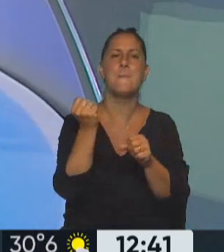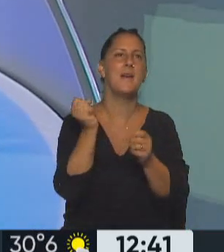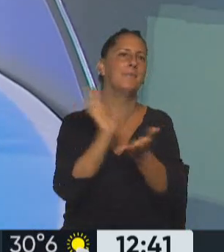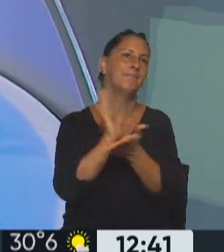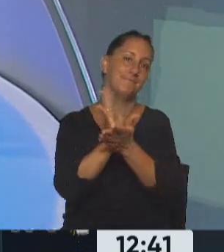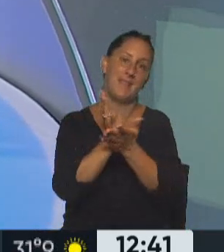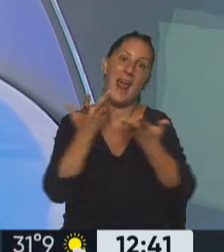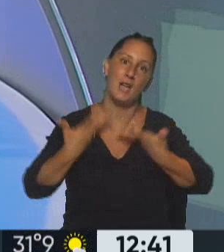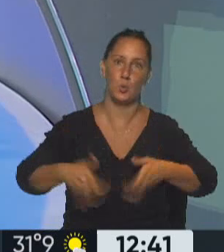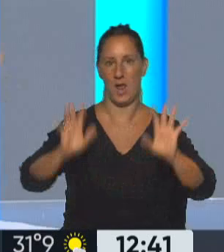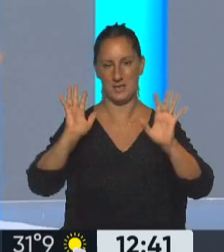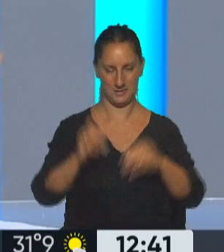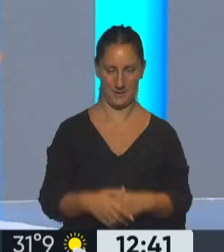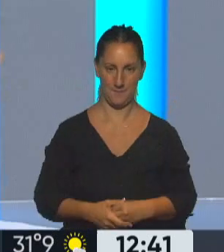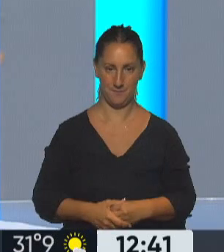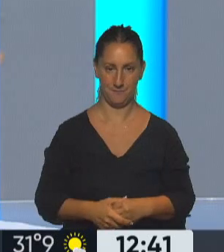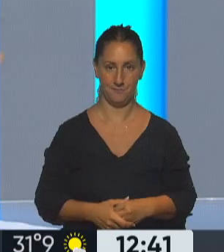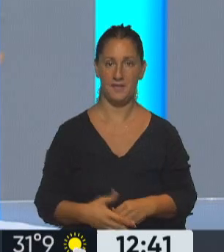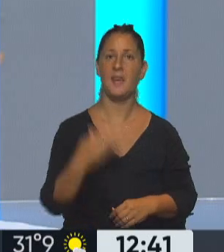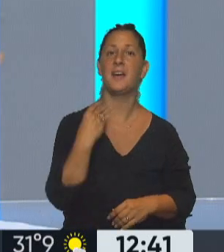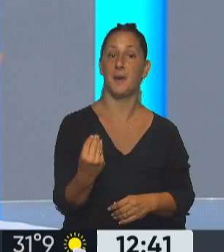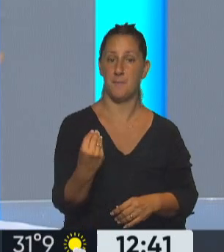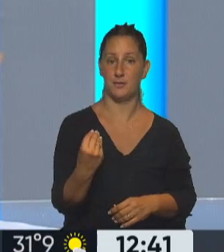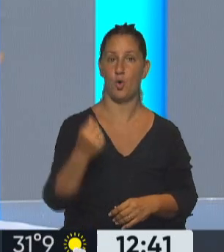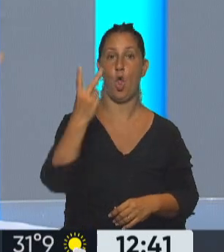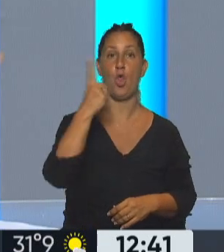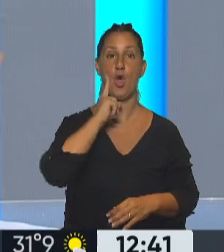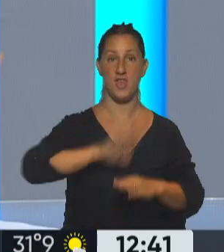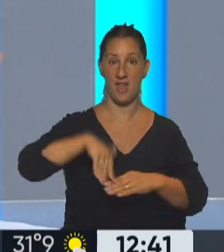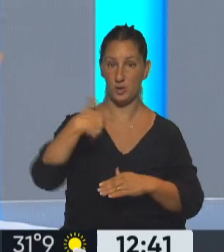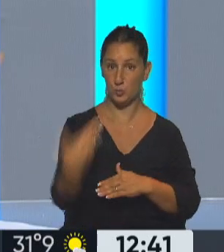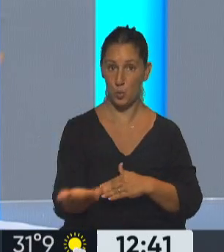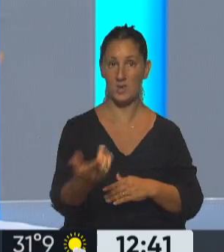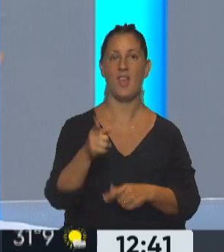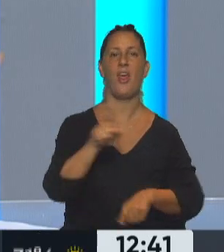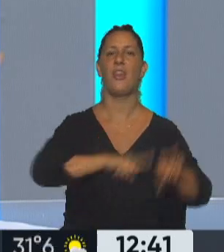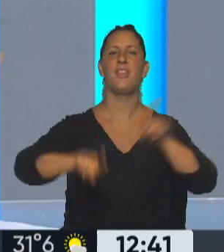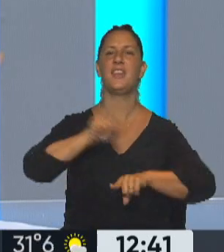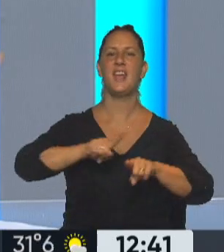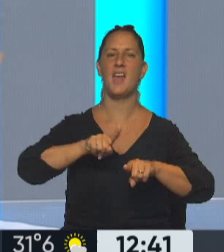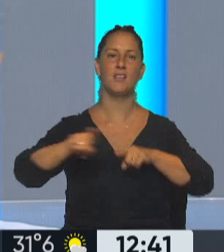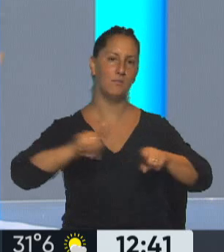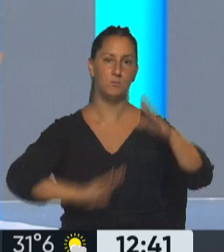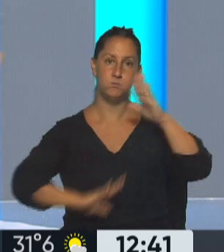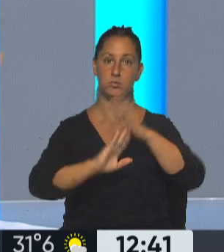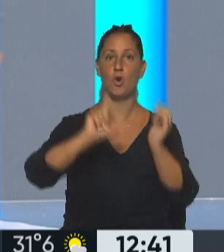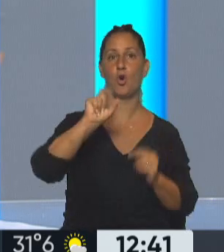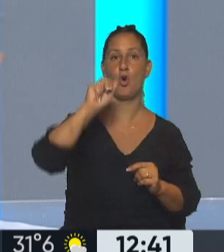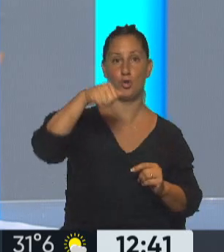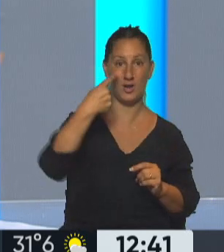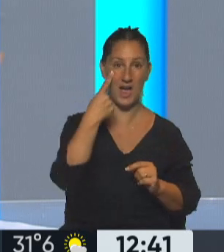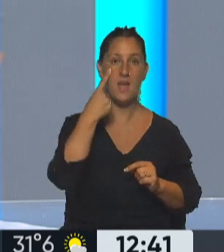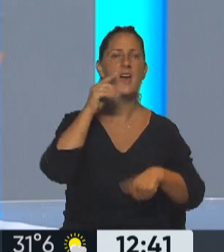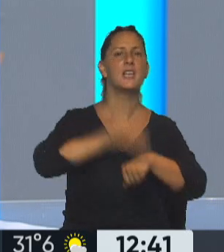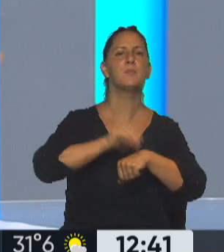madre naturaleza. ¿Y qué pasó? 2 días asesinaron a uno de los dirigentes fundamentales de la CONAIE a cargo de las